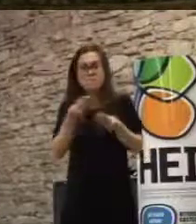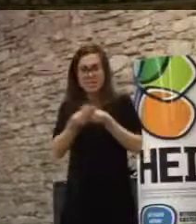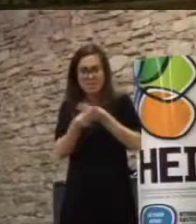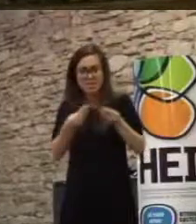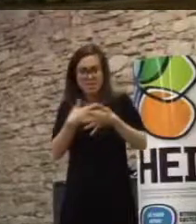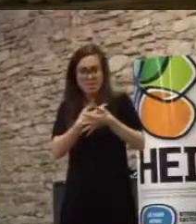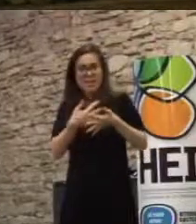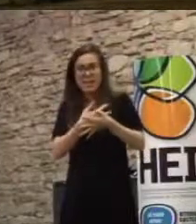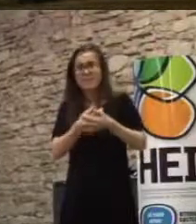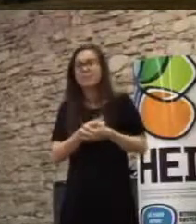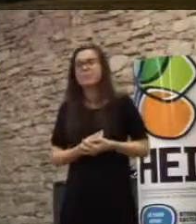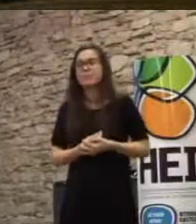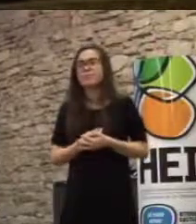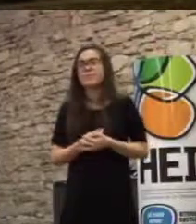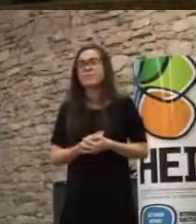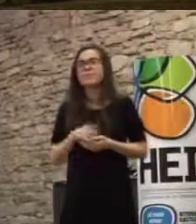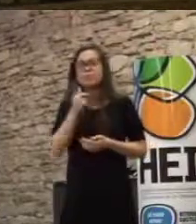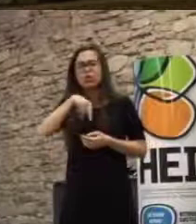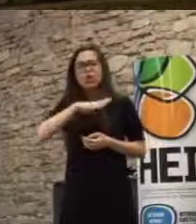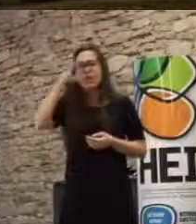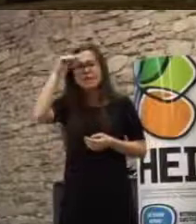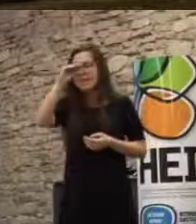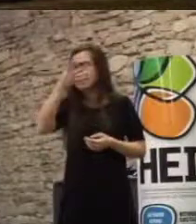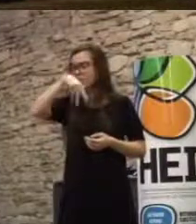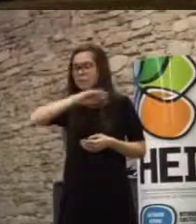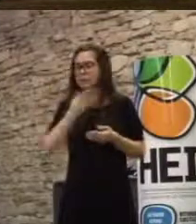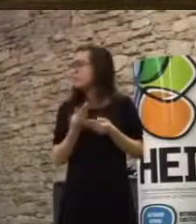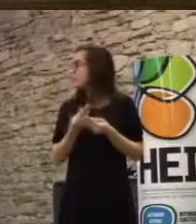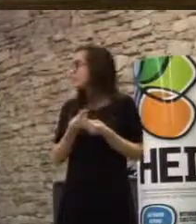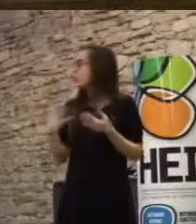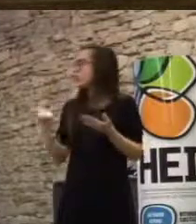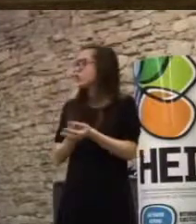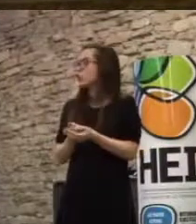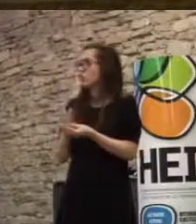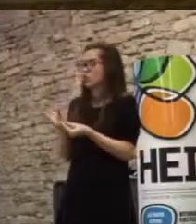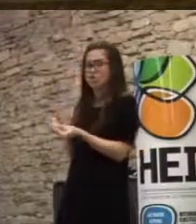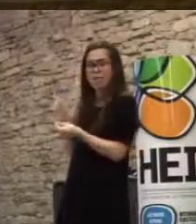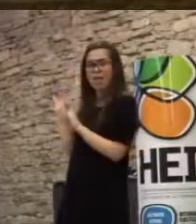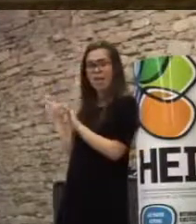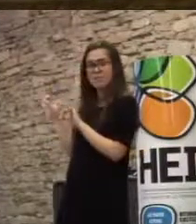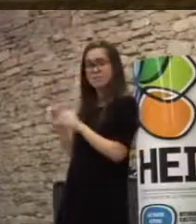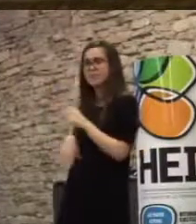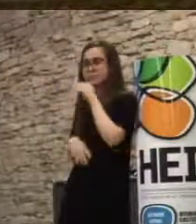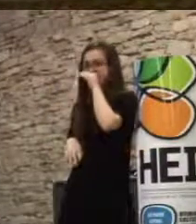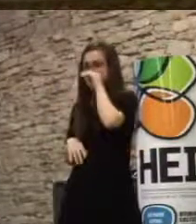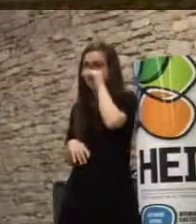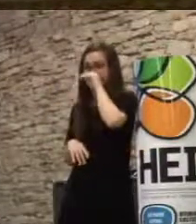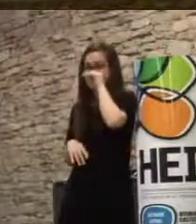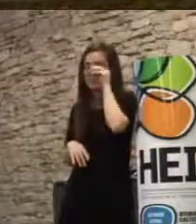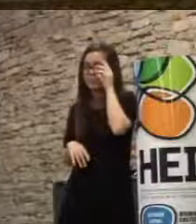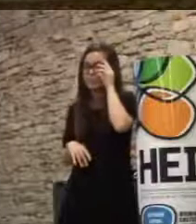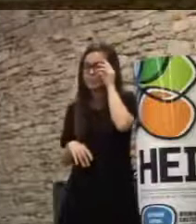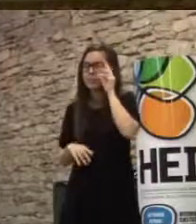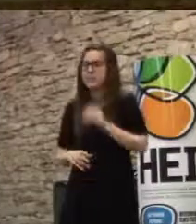gente muy inteligente os quedáis con todo recuerdo vamos a mezclar así de torso para que nadie sepa dónde están las cartas así que mezclamos de tipo mezclamos de